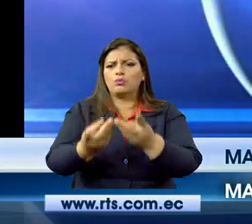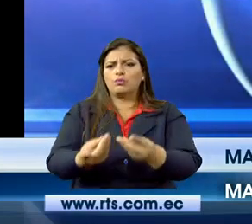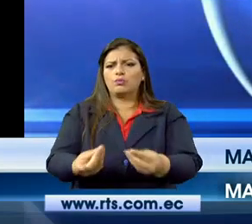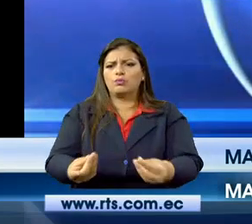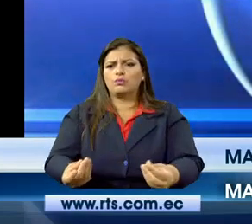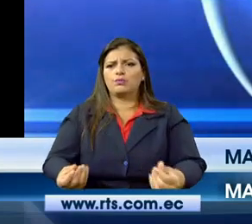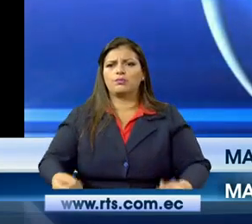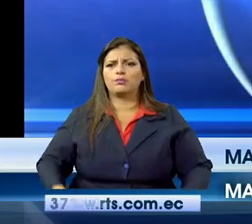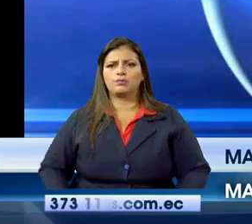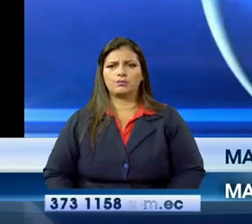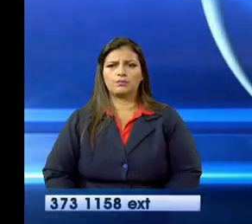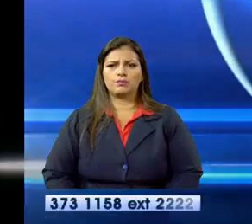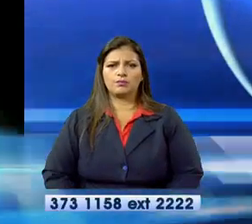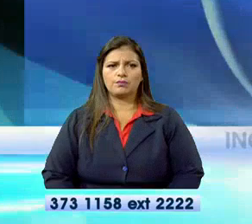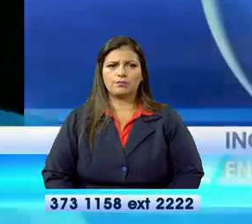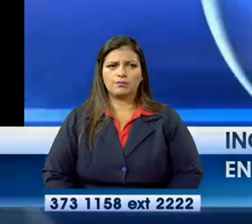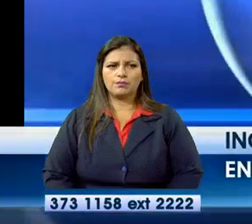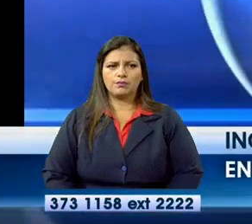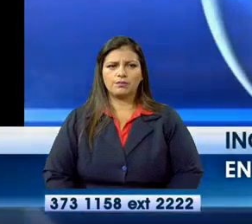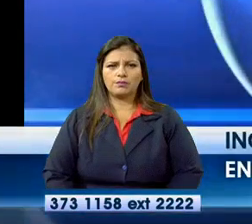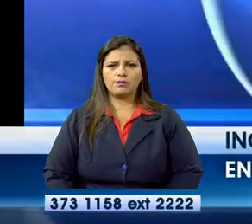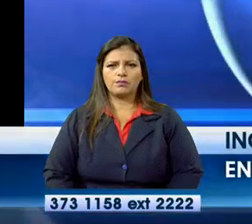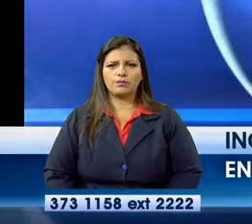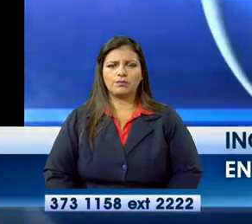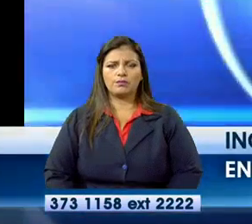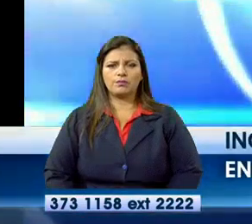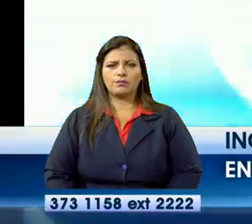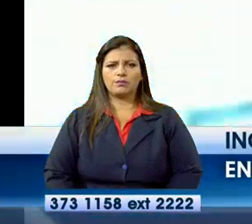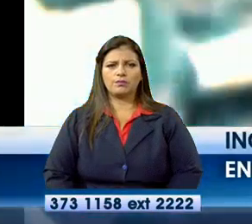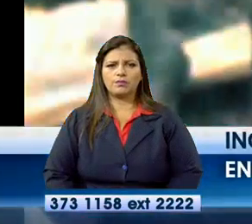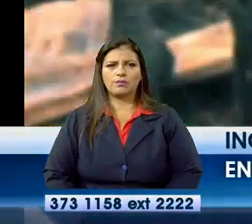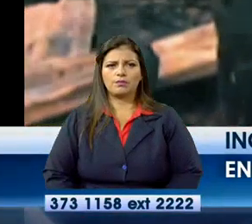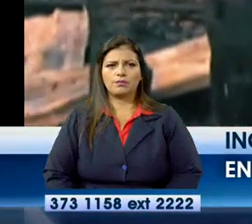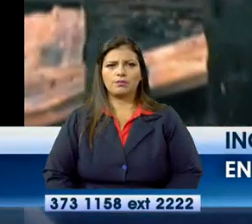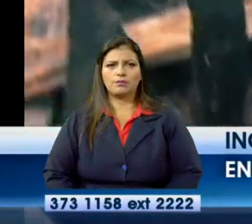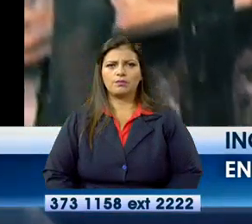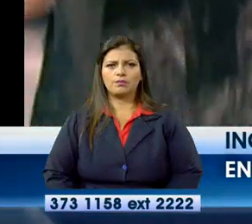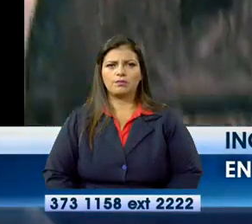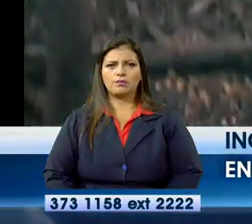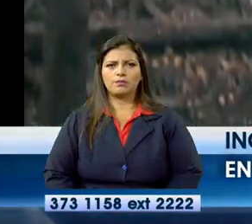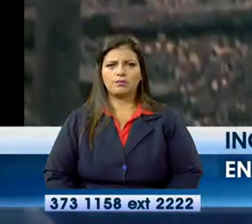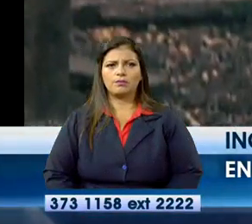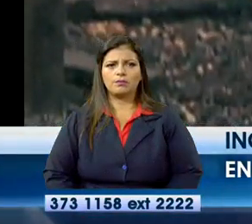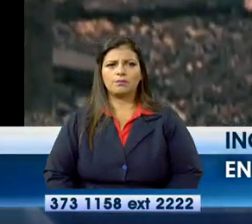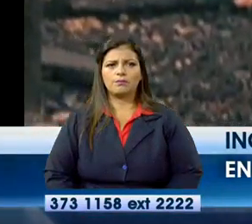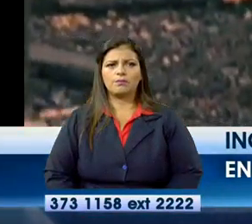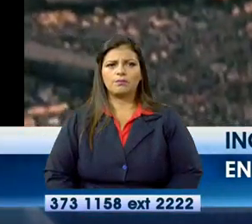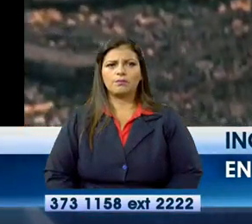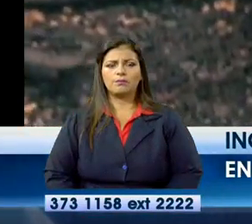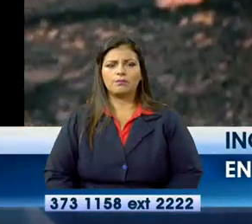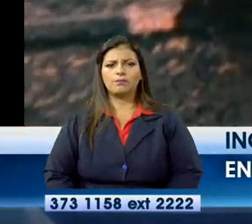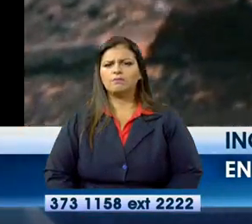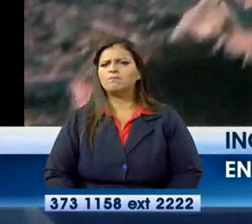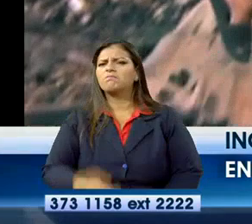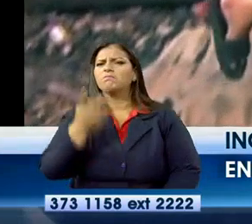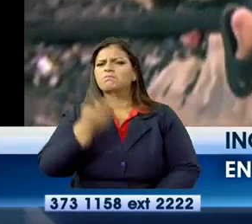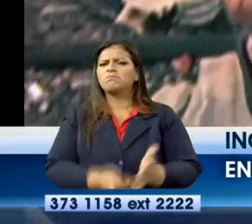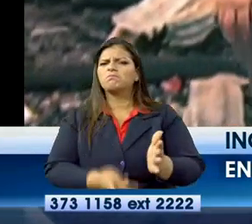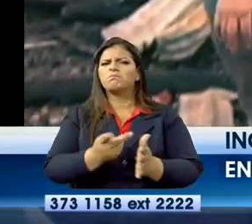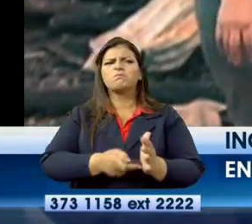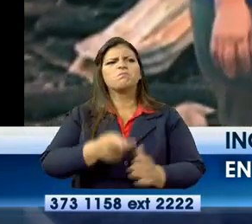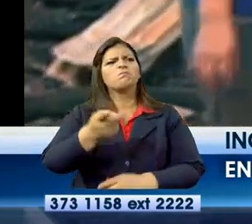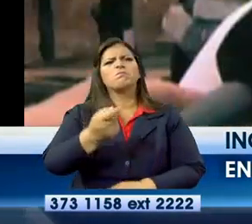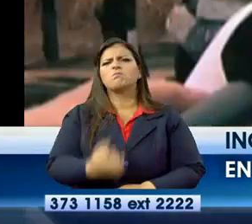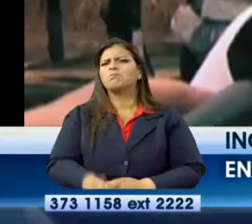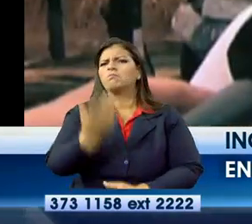de mis nietos. Dos de uno y los tres de la otra niña. Aún no se conoce con precisión las causas del flagelo. La